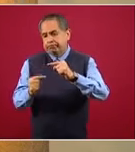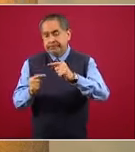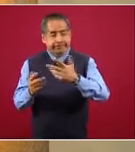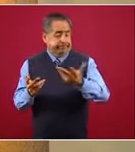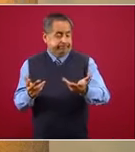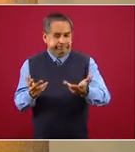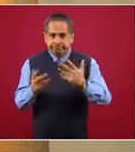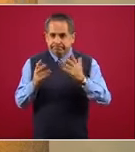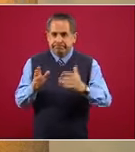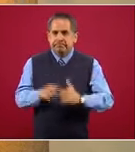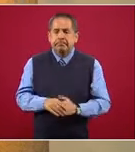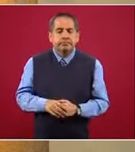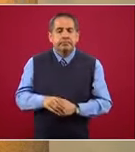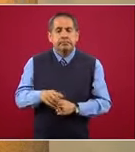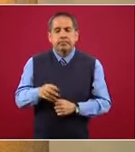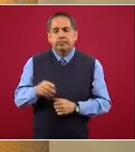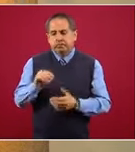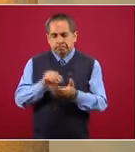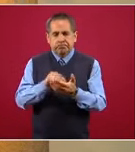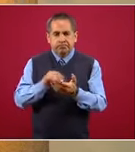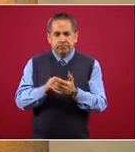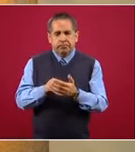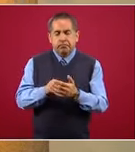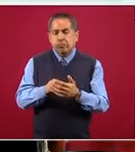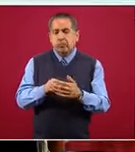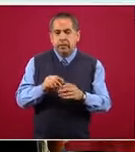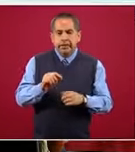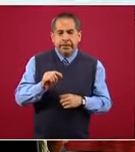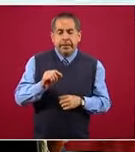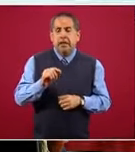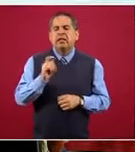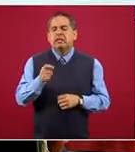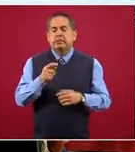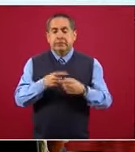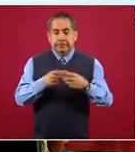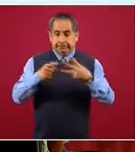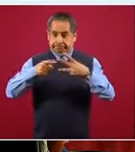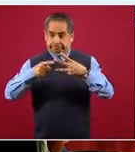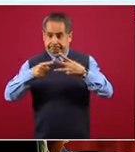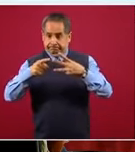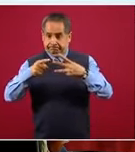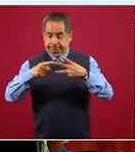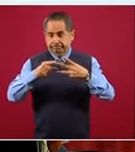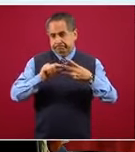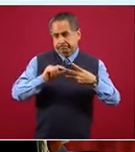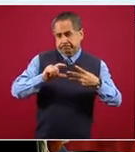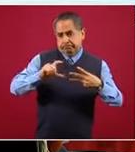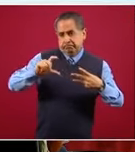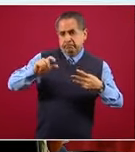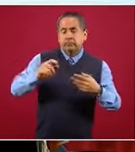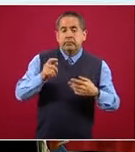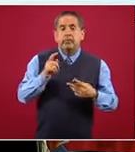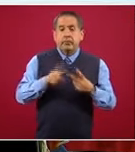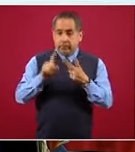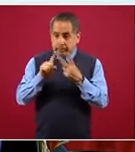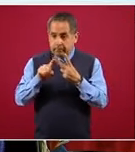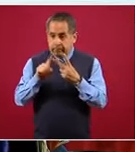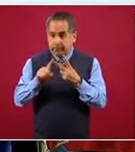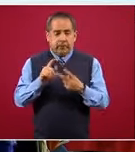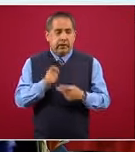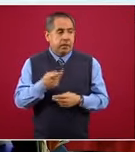que también continúa incrementándose, y eso es bueno, son los casos que se han recuperado, las personas que se